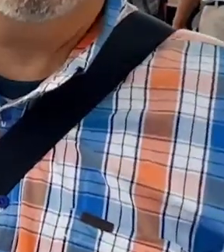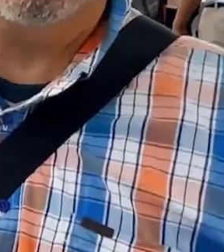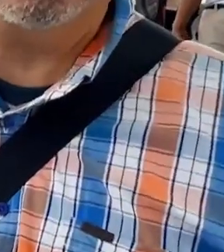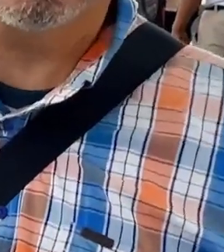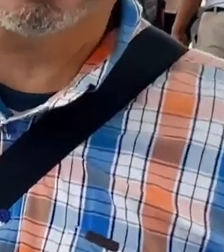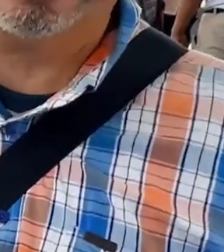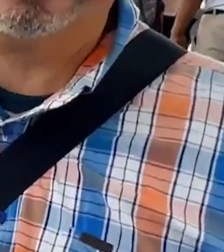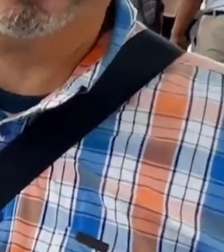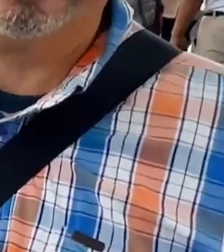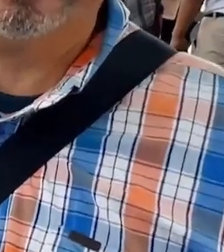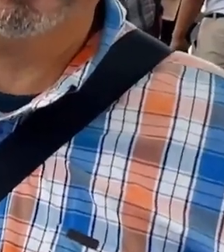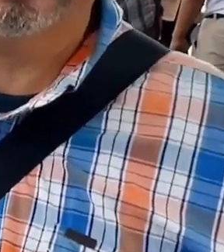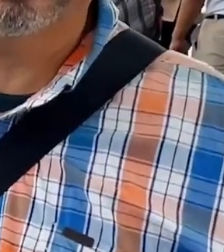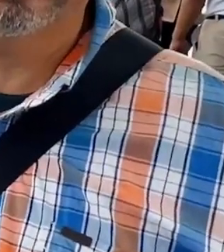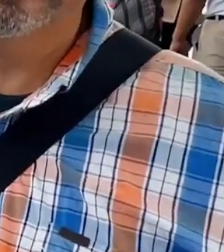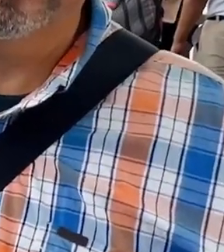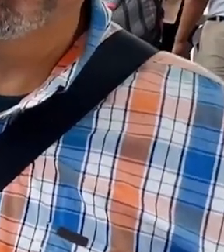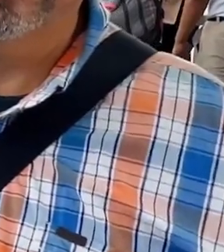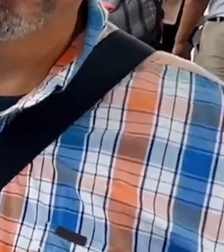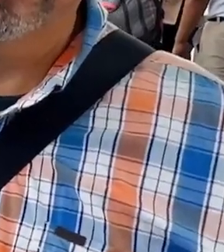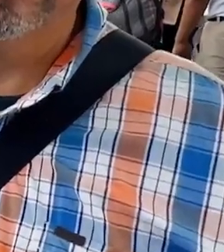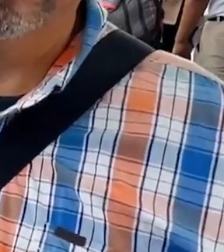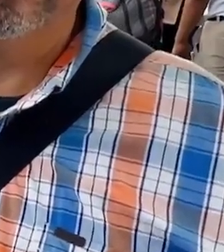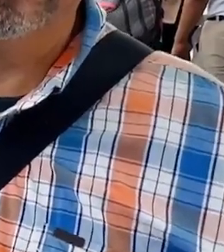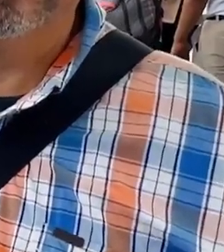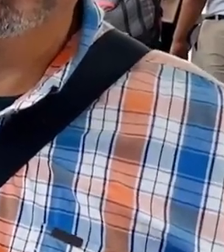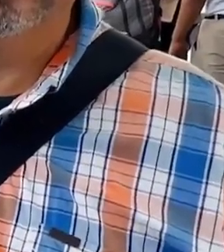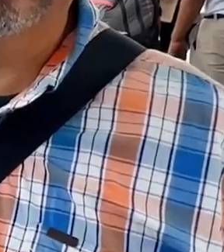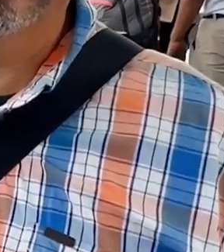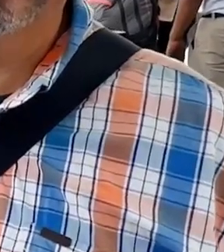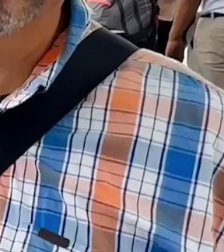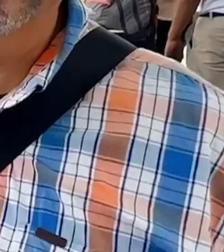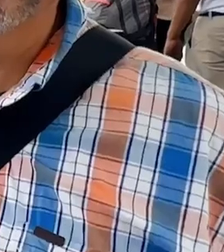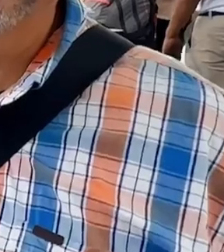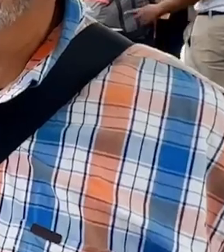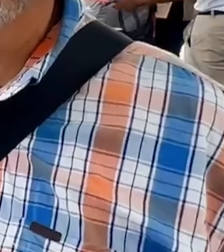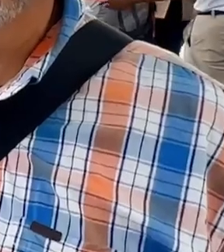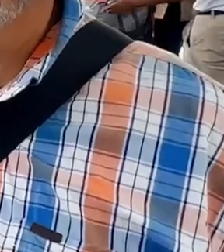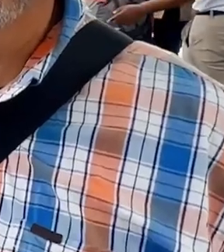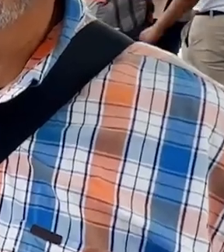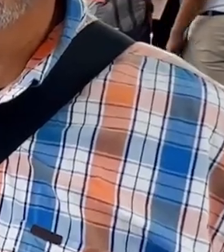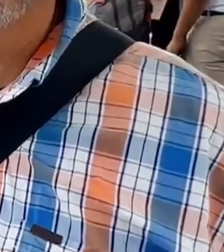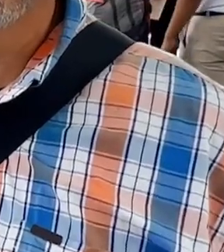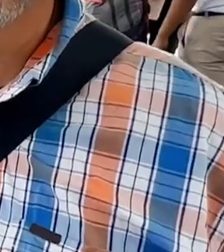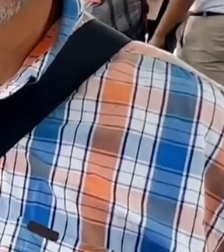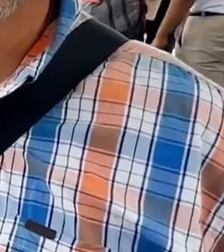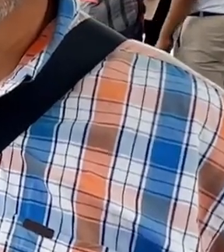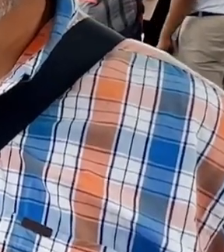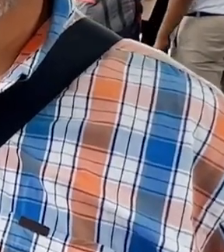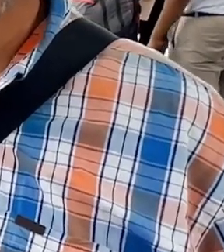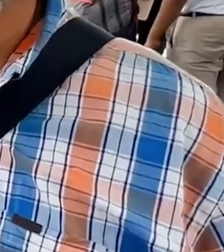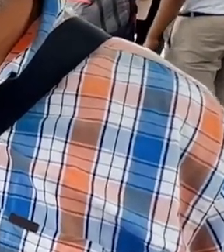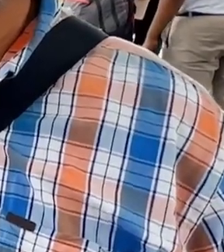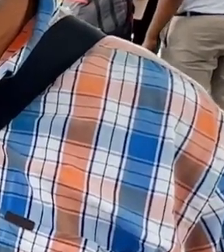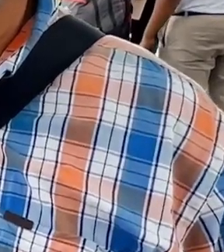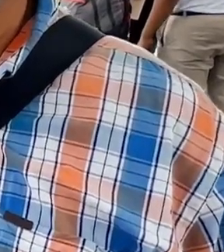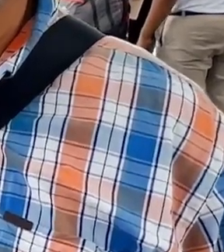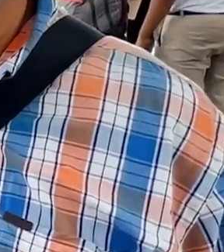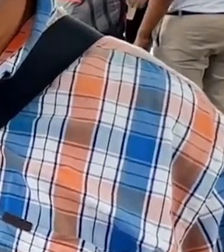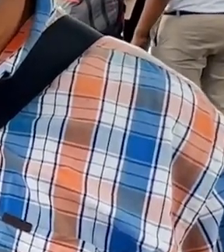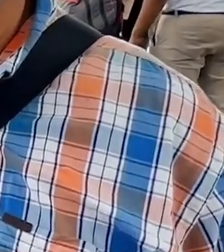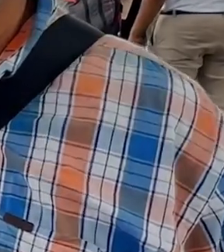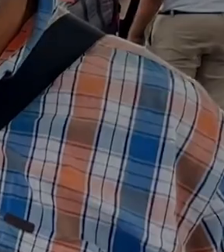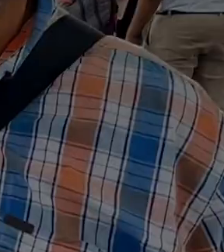desde que estaban los proyectos del Tren Maya. Yo le dije a mi esposo, sabes que tenemos que estar ahí. Y hoy es un hecho y estaba pero